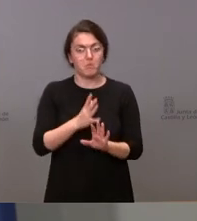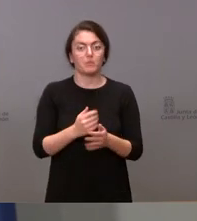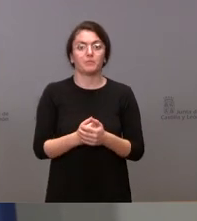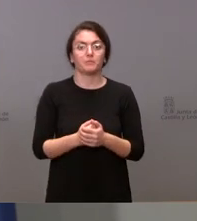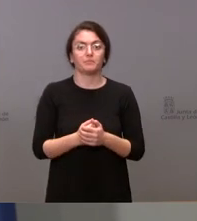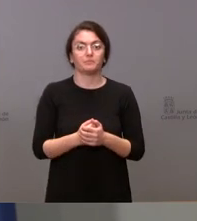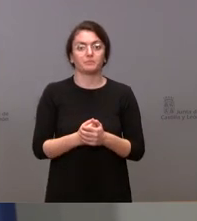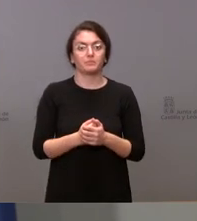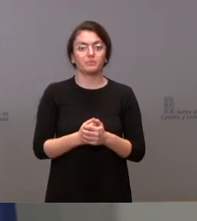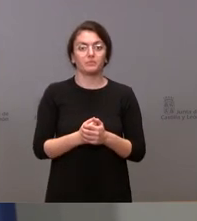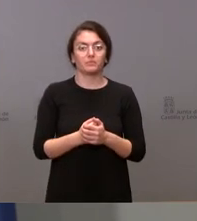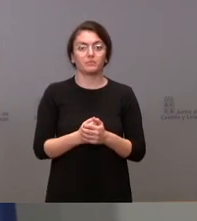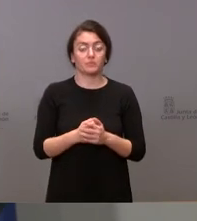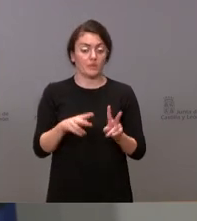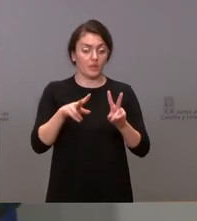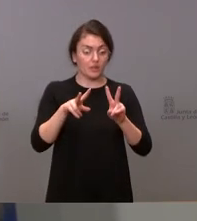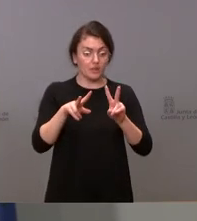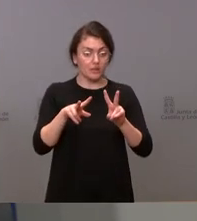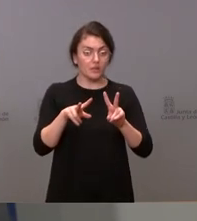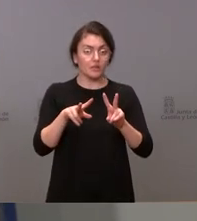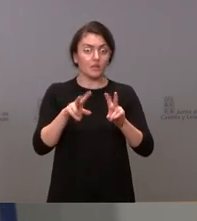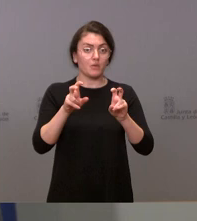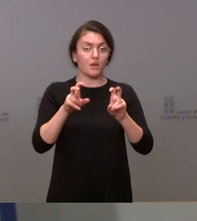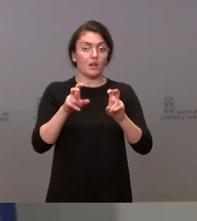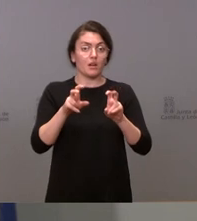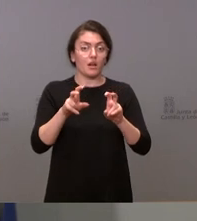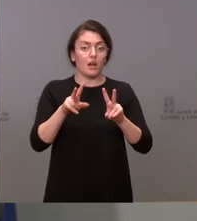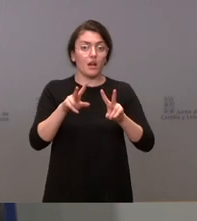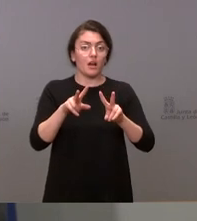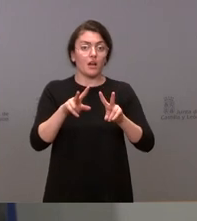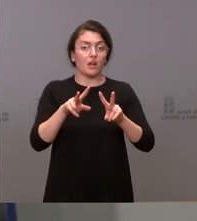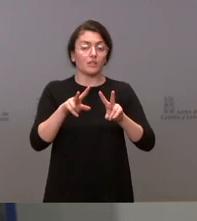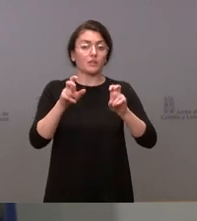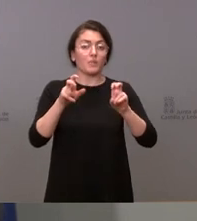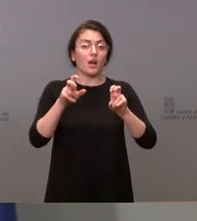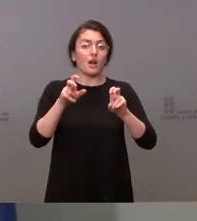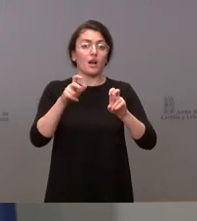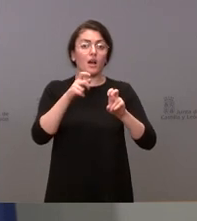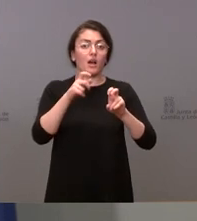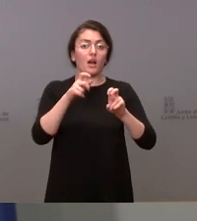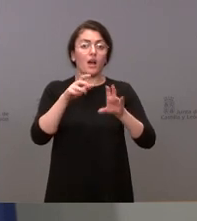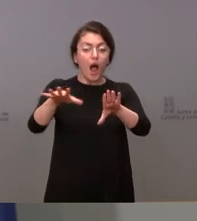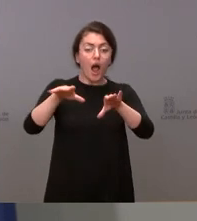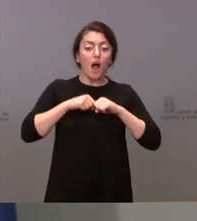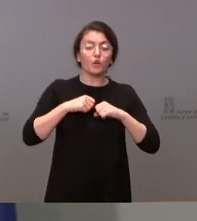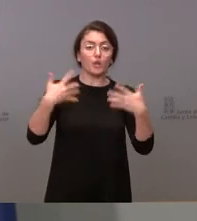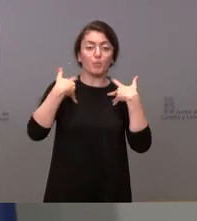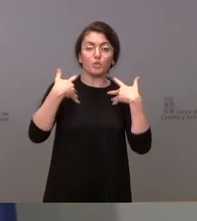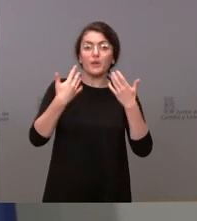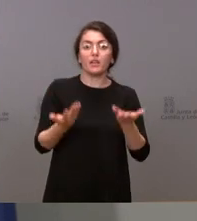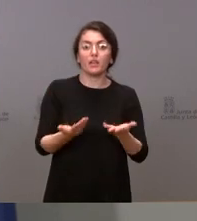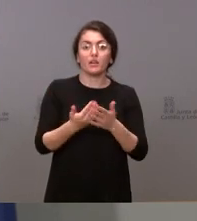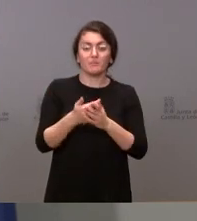satisfecho. Sobre el asunto de la descentralización, esto es una de las grandes jugadas de este gobierno, nos tiene acostumbrados a